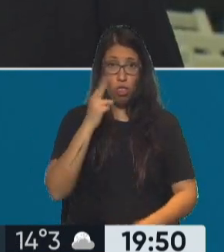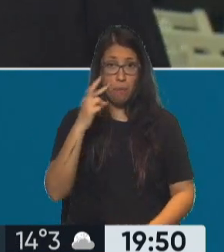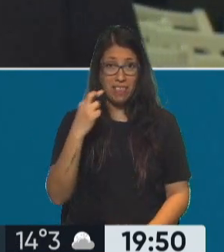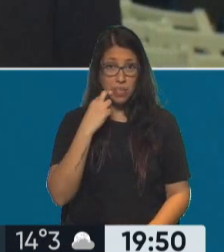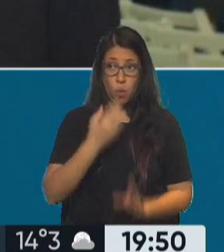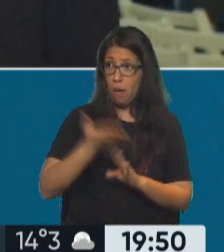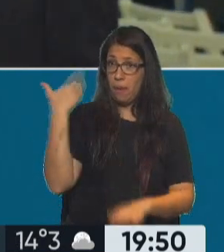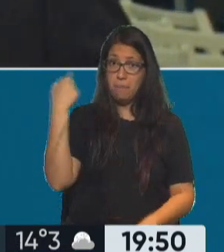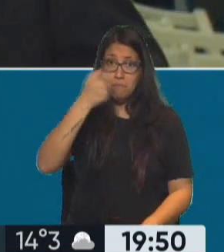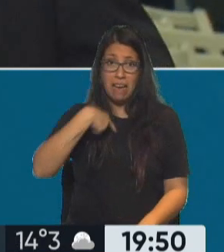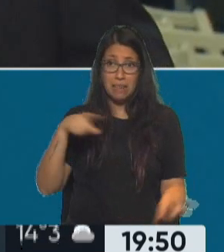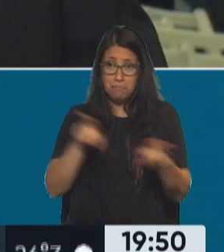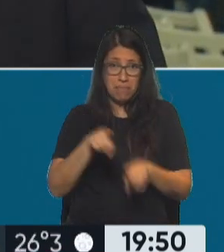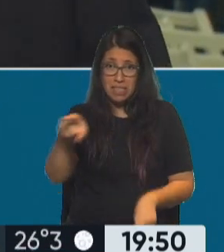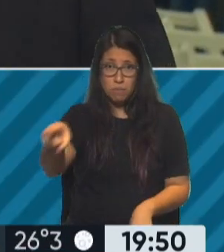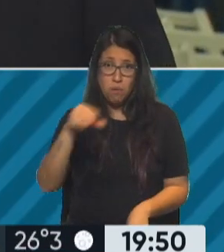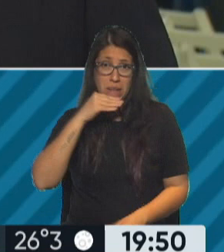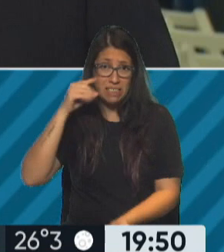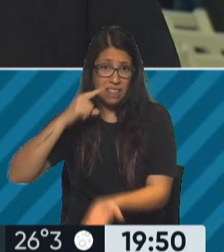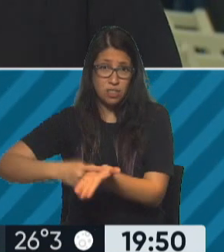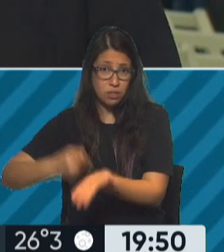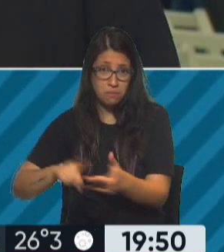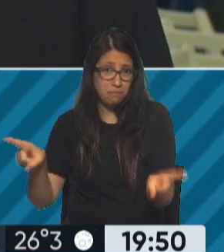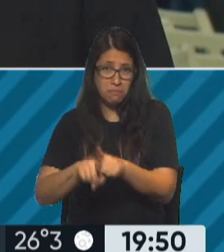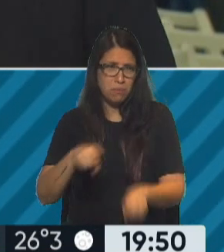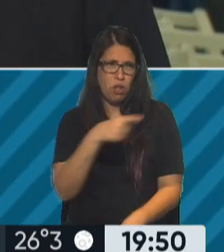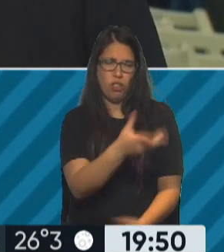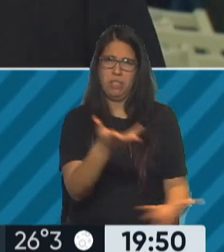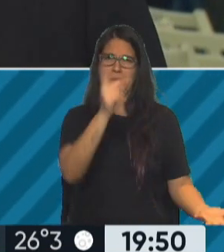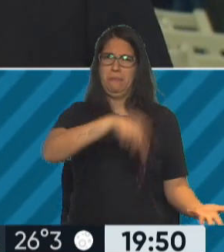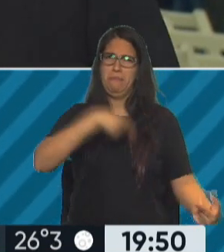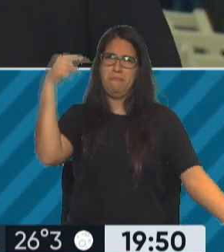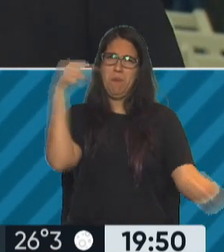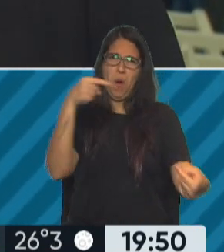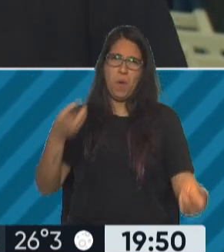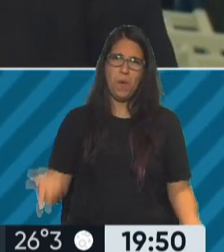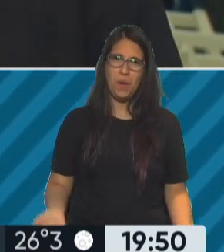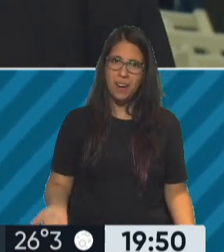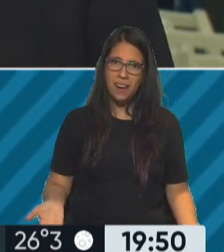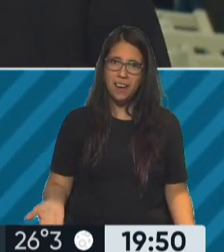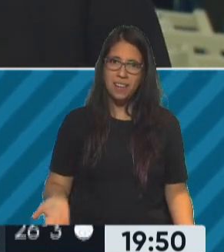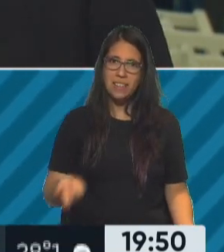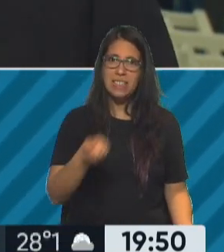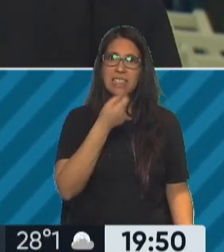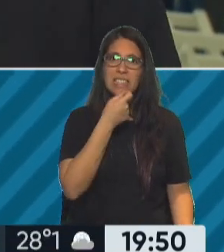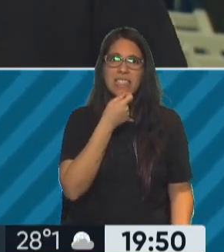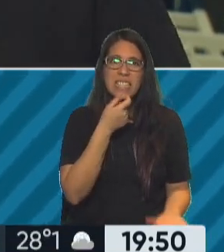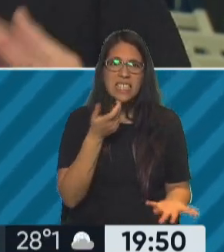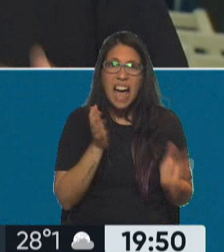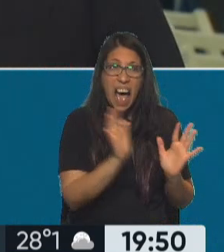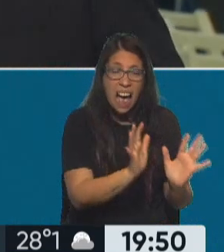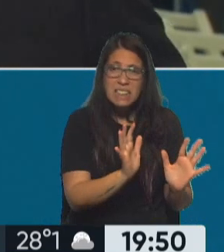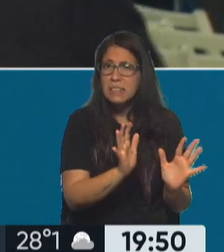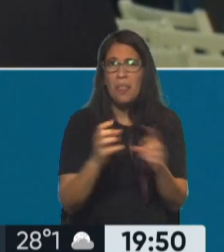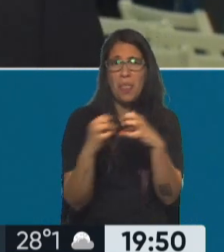mismo. Entonces es muy poco razonable a veces el debate cuando se reduce a consignas. Entonces lo que